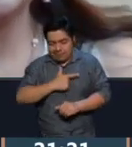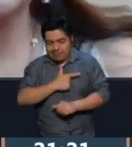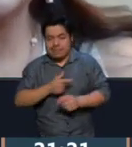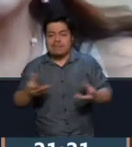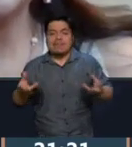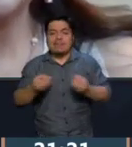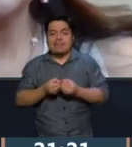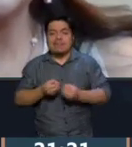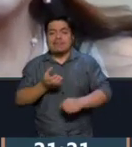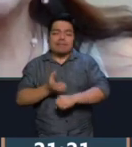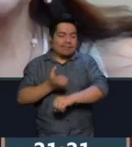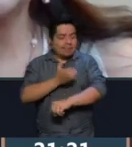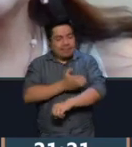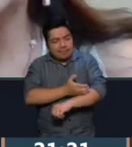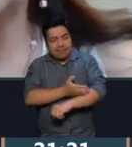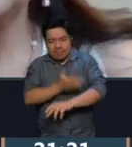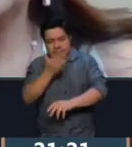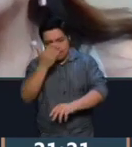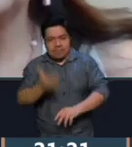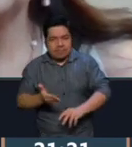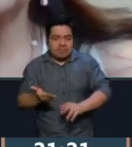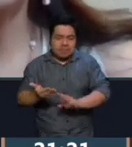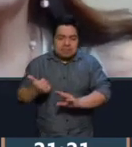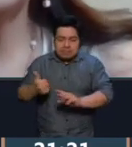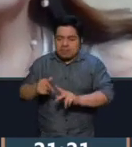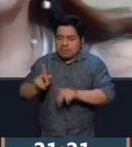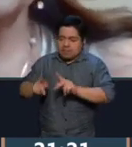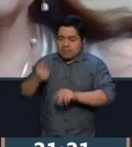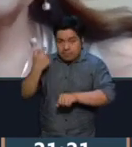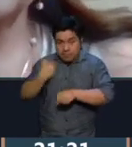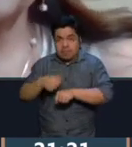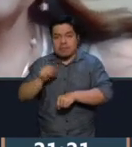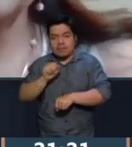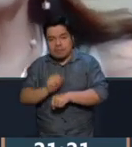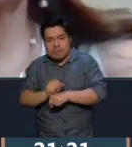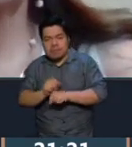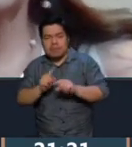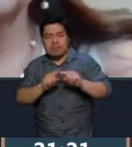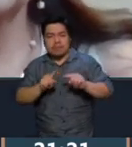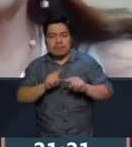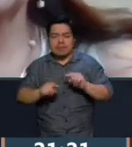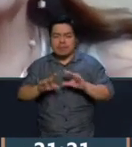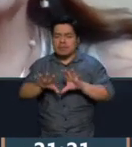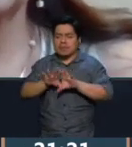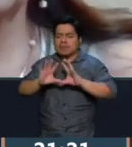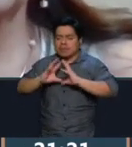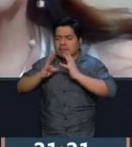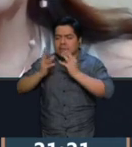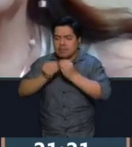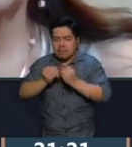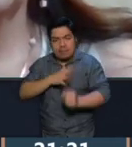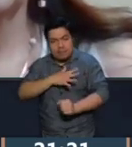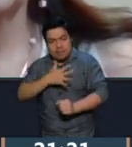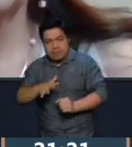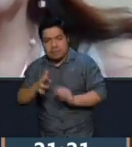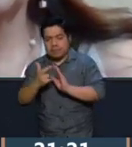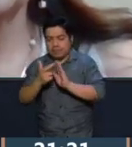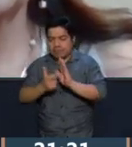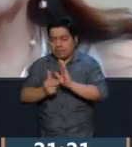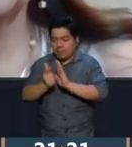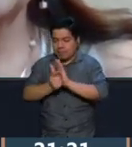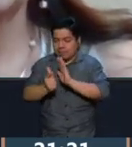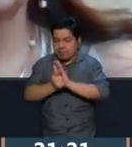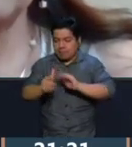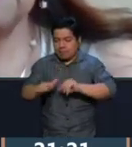Qué bueno que nos acompaña. Ahorita ya decía que platicamos con usted la semana pasada, que hablamos en términos generales de qué iba esta reforma, sobre todo